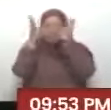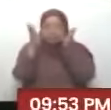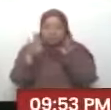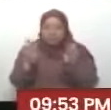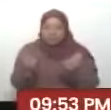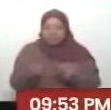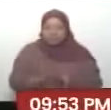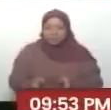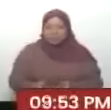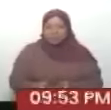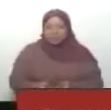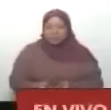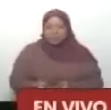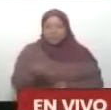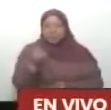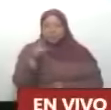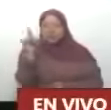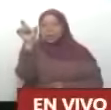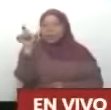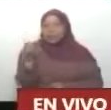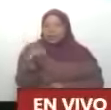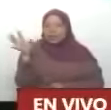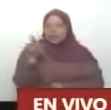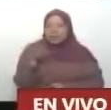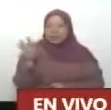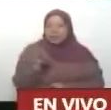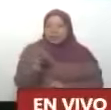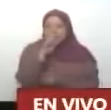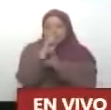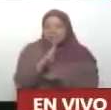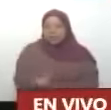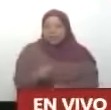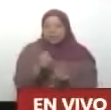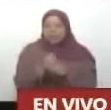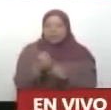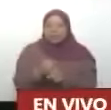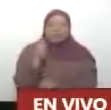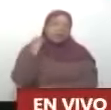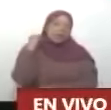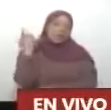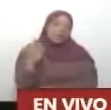de Venezuela. Y el Esequibo se respeta, carajo.